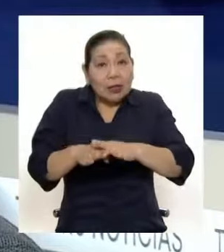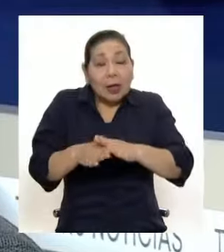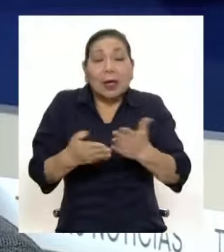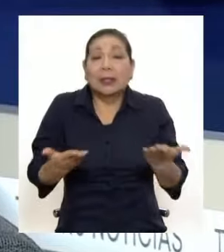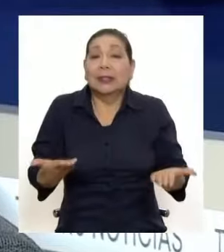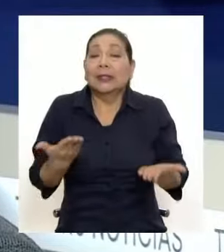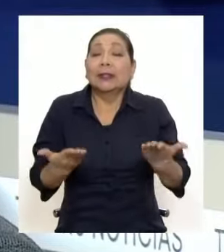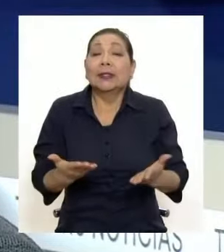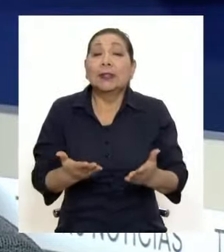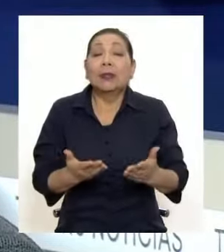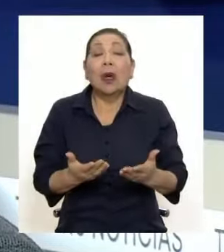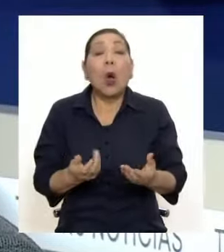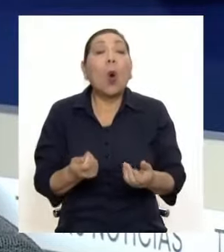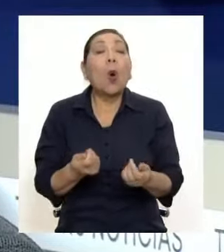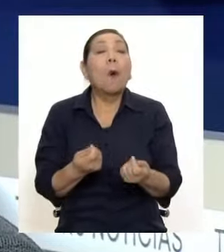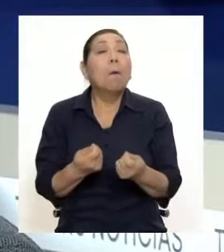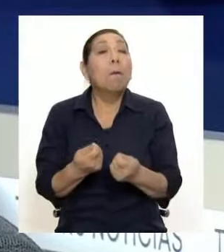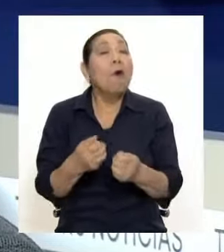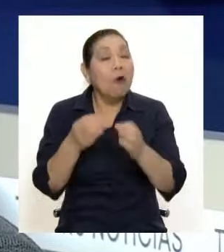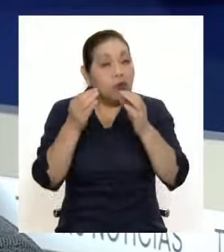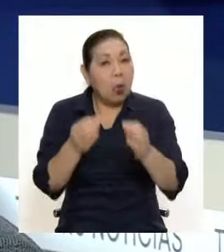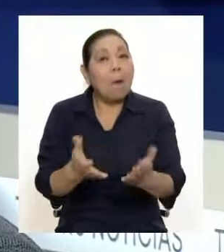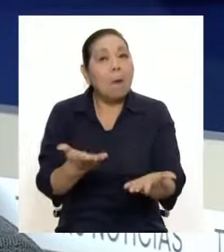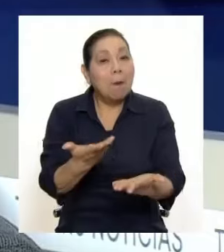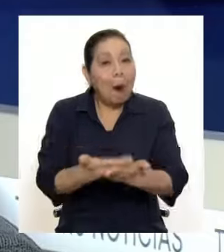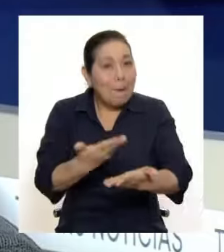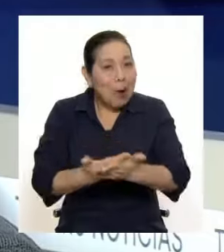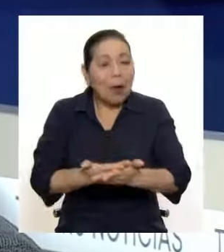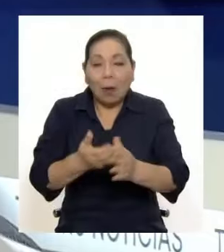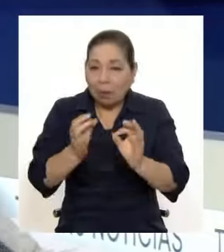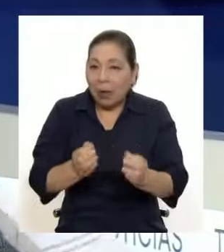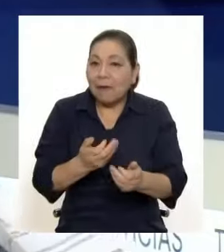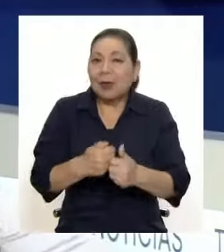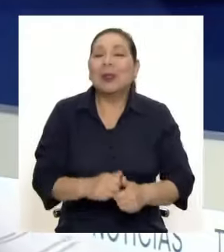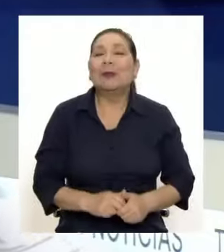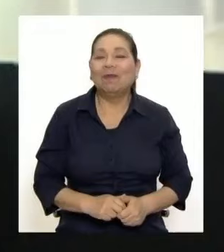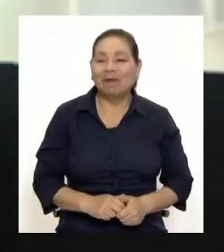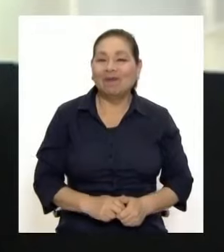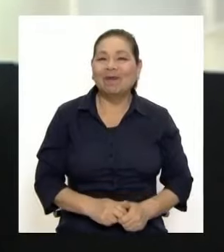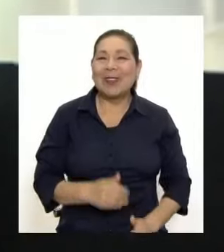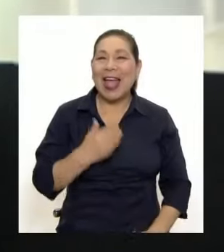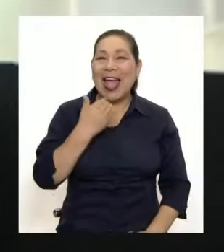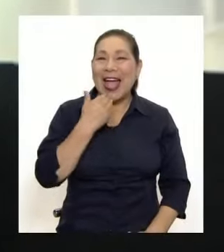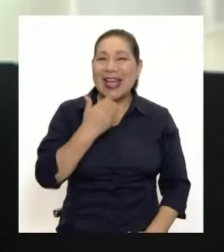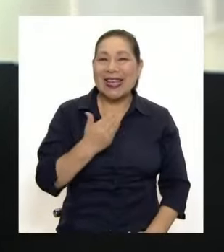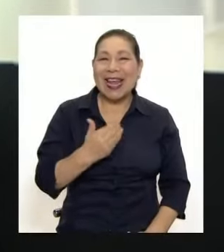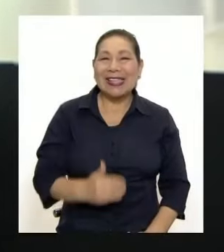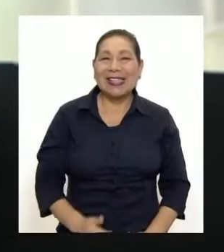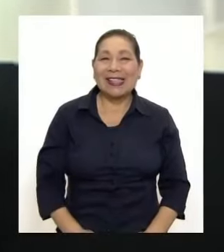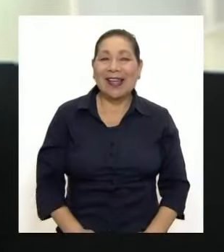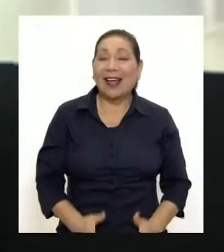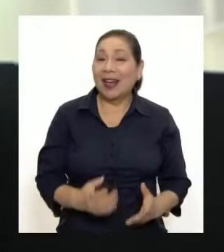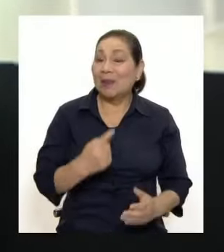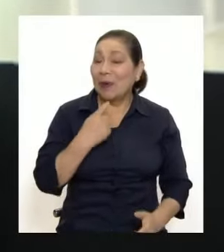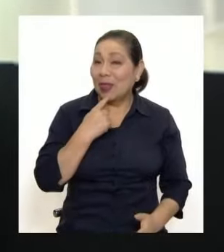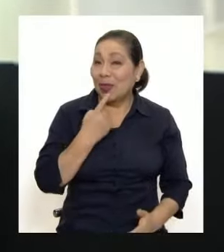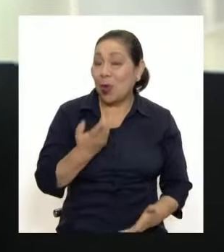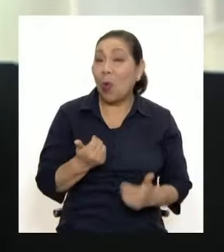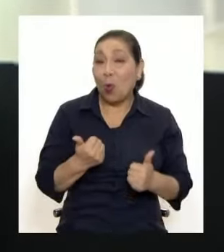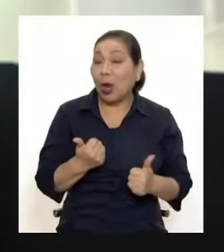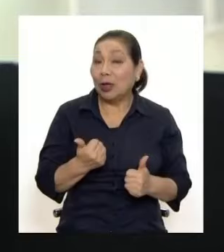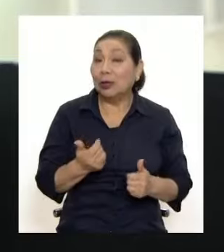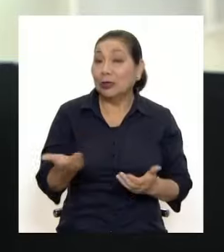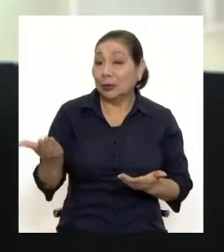eh de valor de manera formal no muy bien Muchísimas gracias solo queremos Resaltar Estos buenos